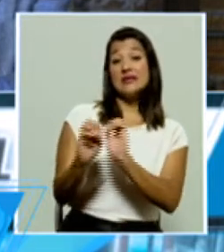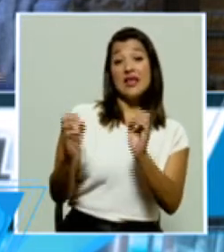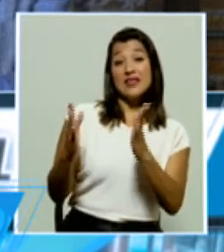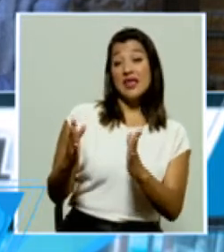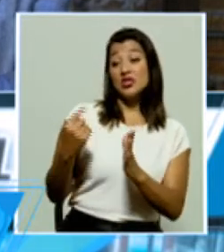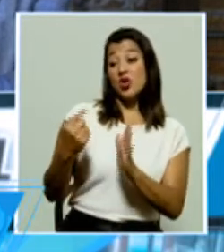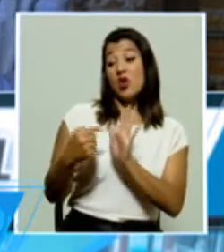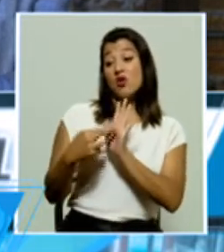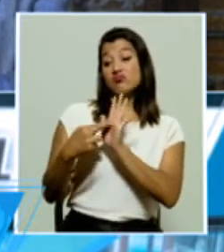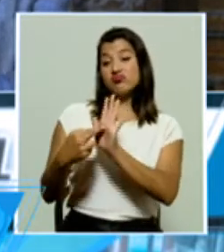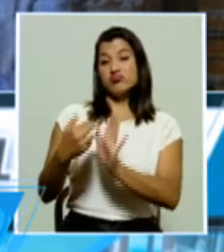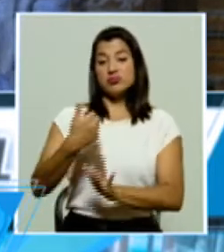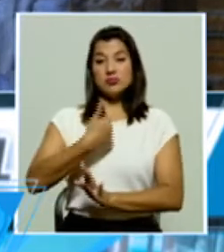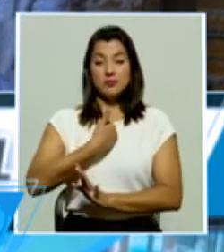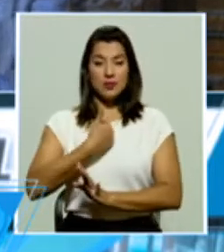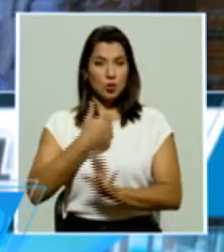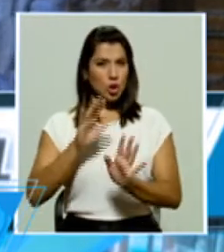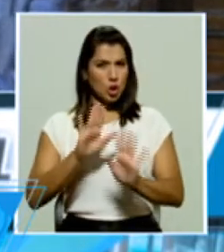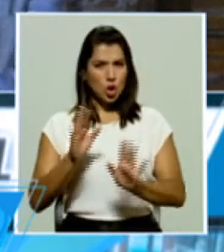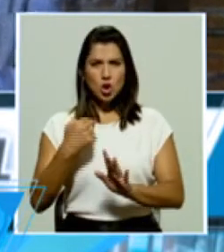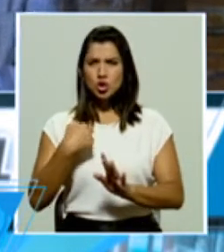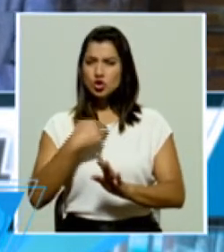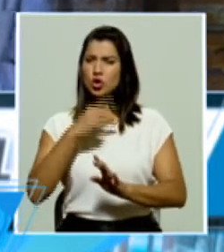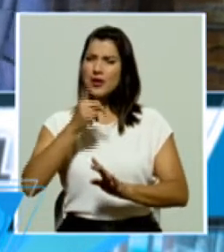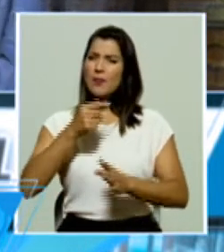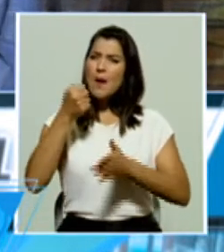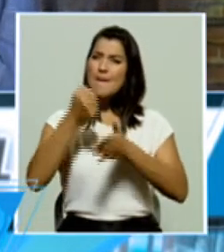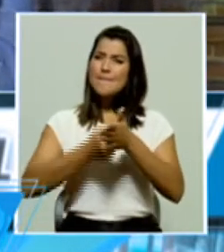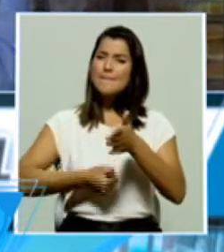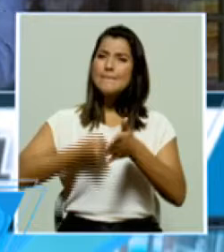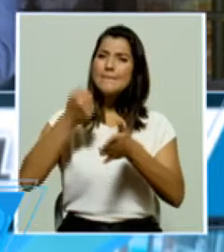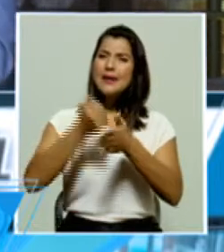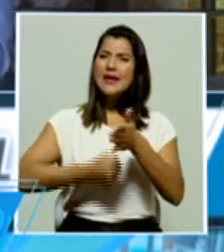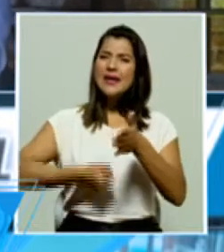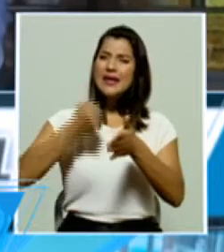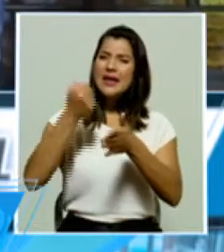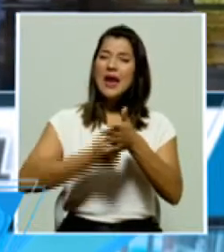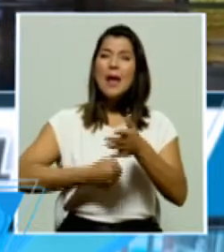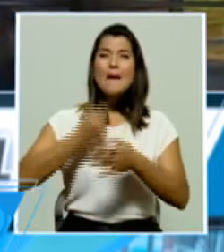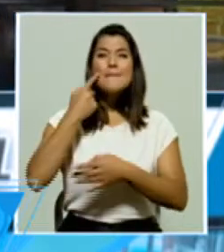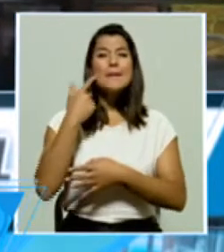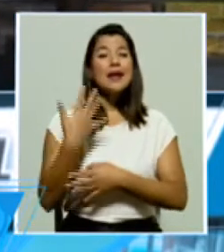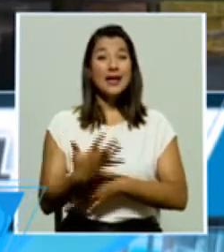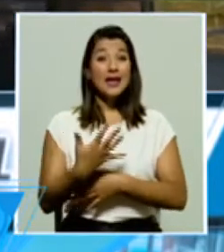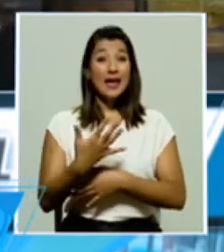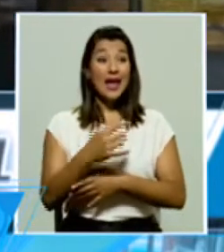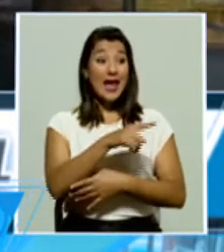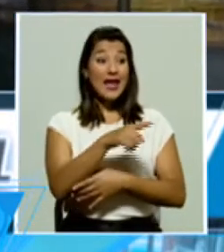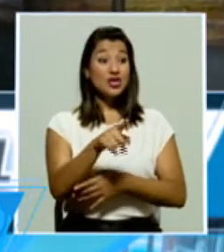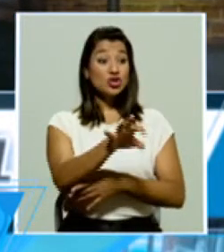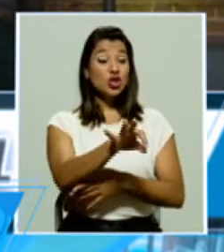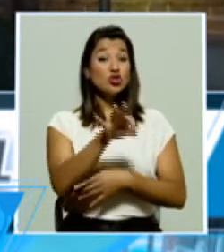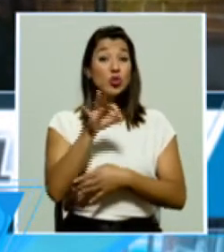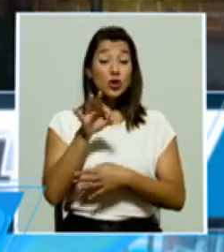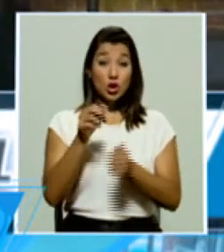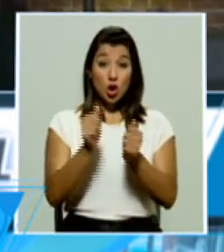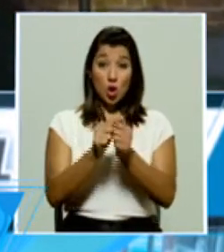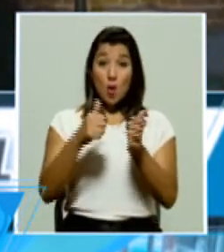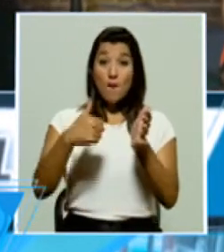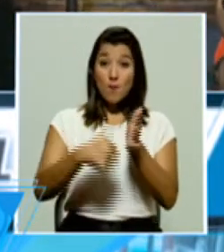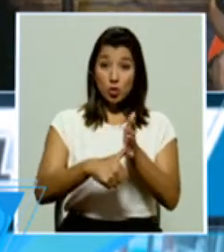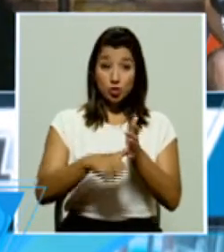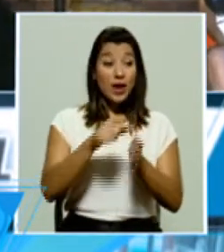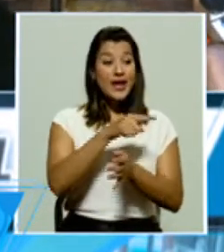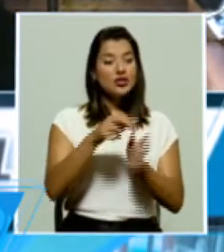ellos mismos. Hay que pelear porque esa representación que se le dio con el voto popular se haga